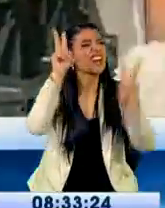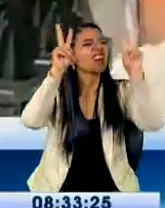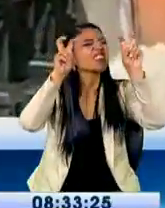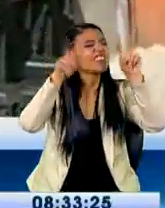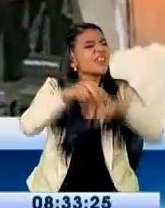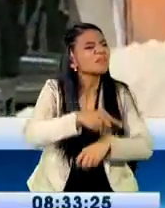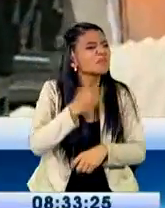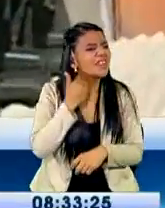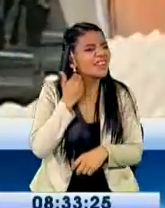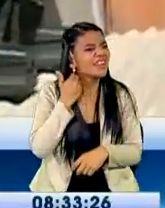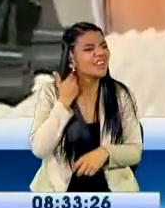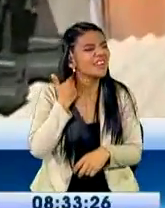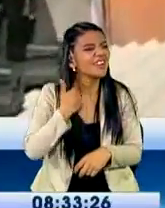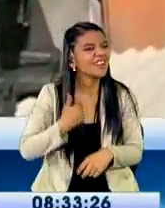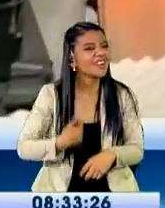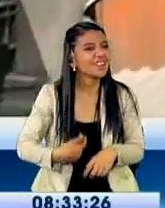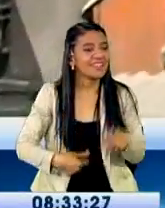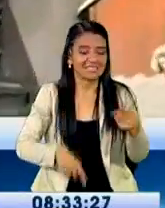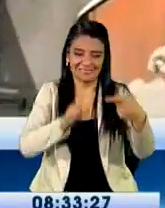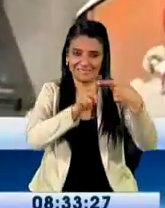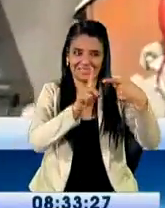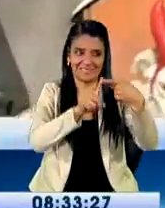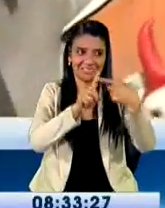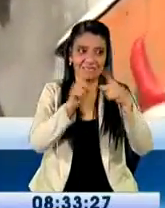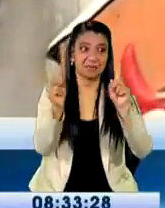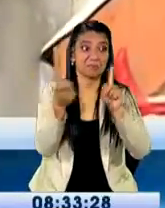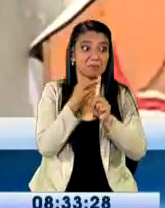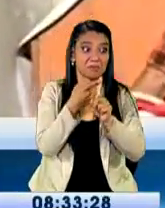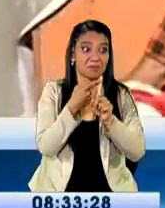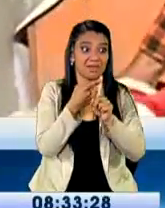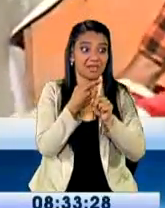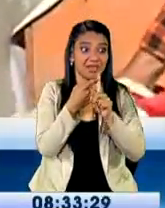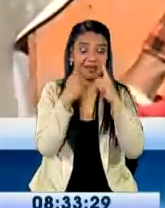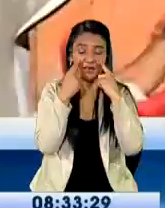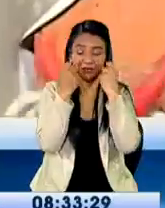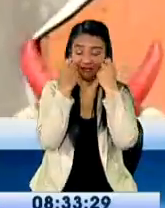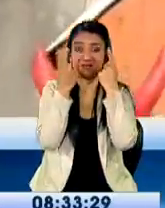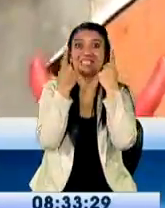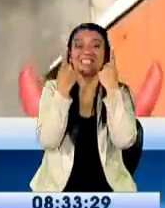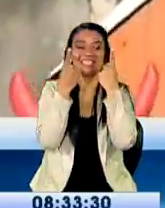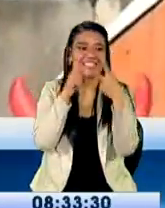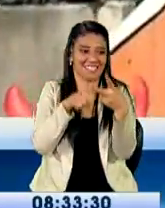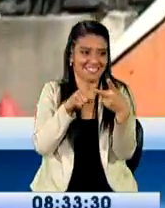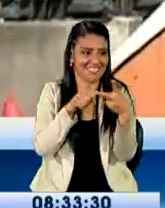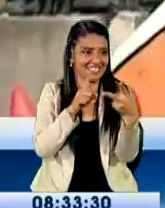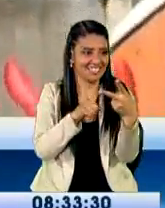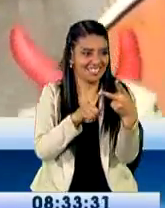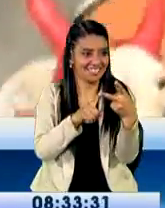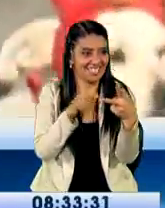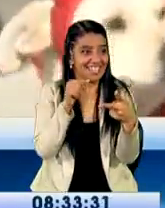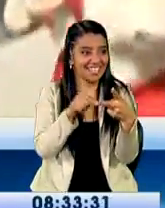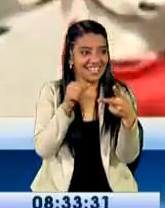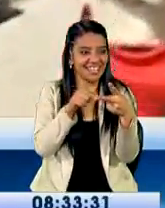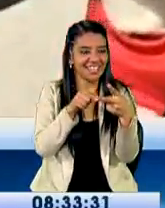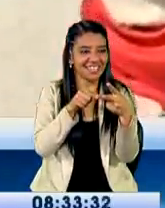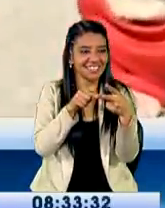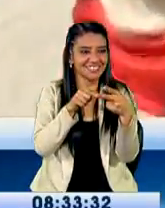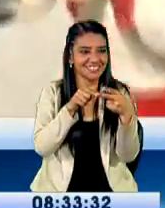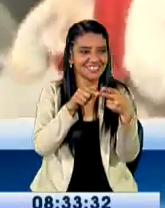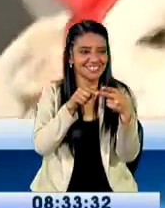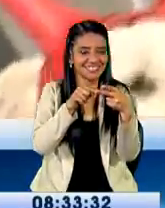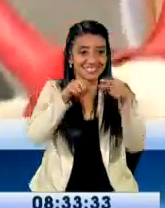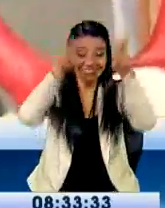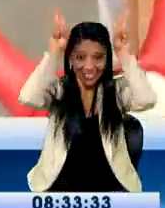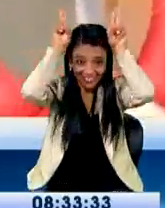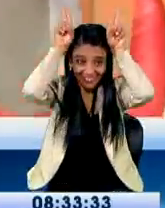estos perritos? Bueno, aquí tenemos el primero de recién despertado, pero acá sí tenemos una conejita súper dulce,